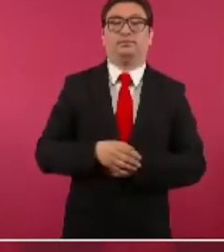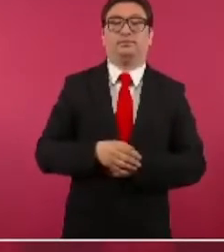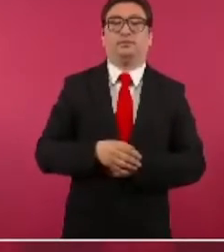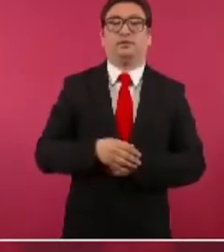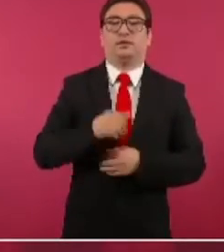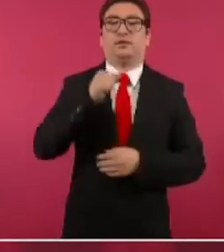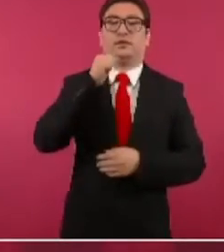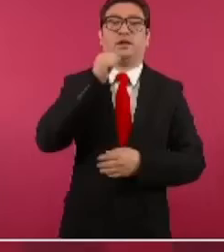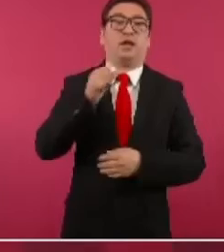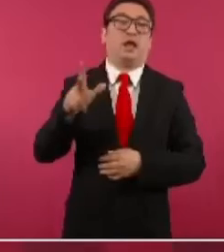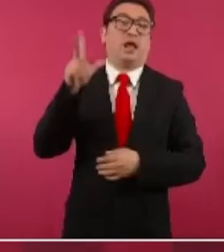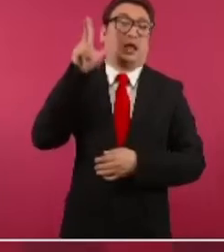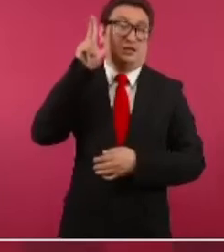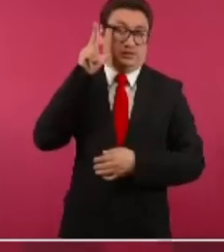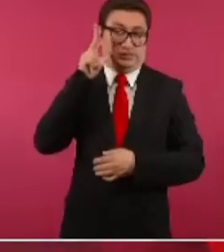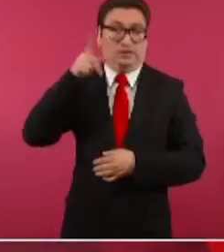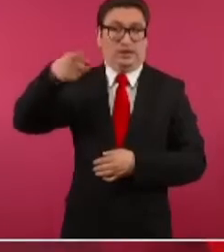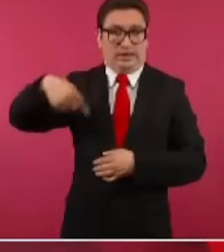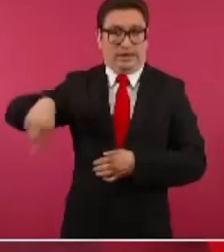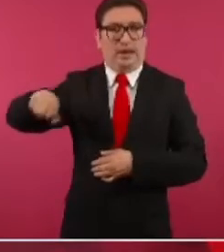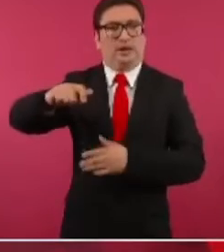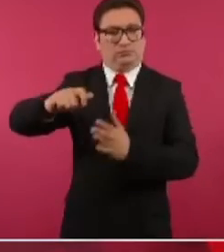antier